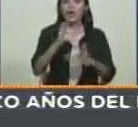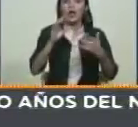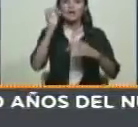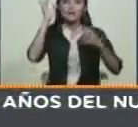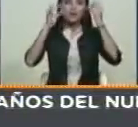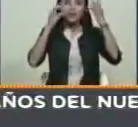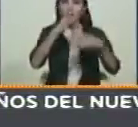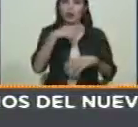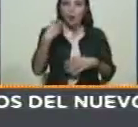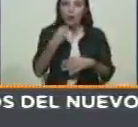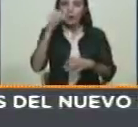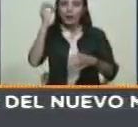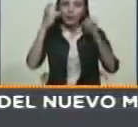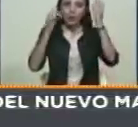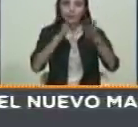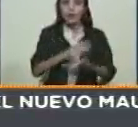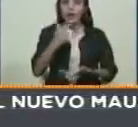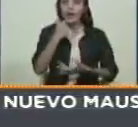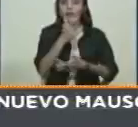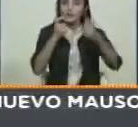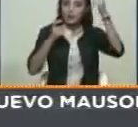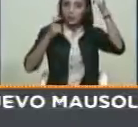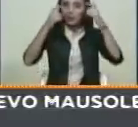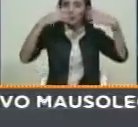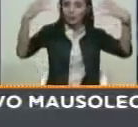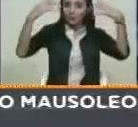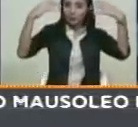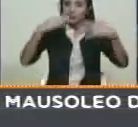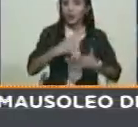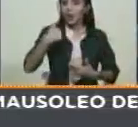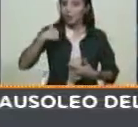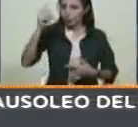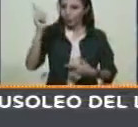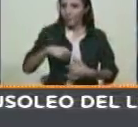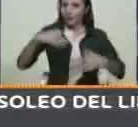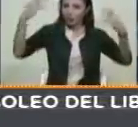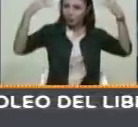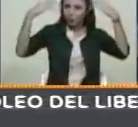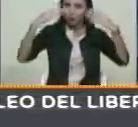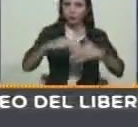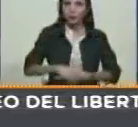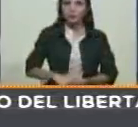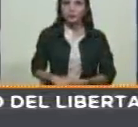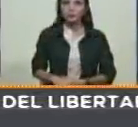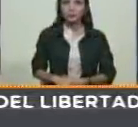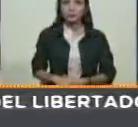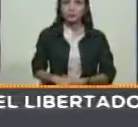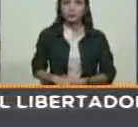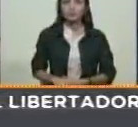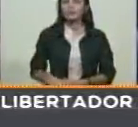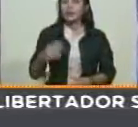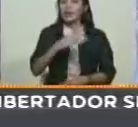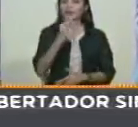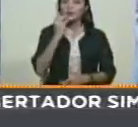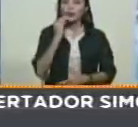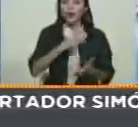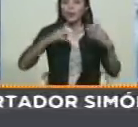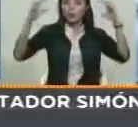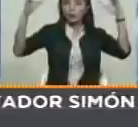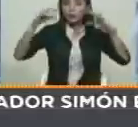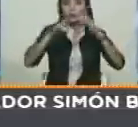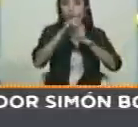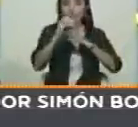juventud si chávez se mojó también me mojo yo es la consigna pues si llega a llover el 20 de mayo